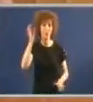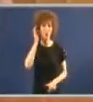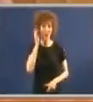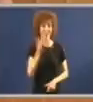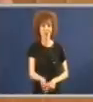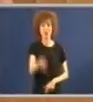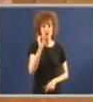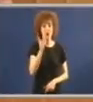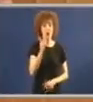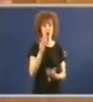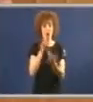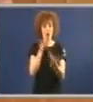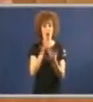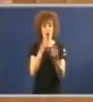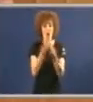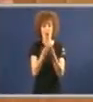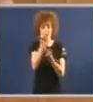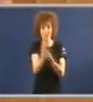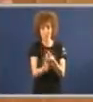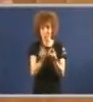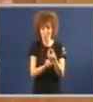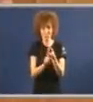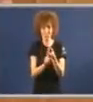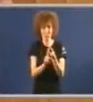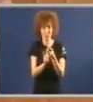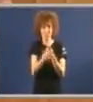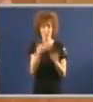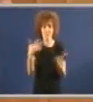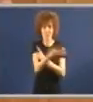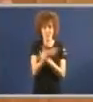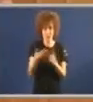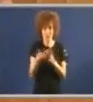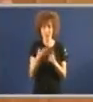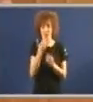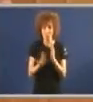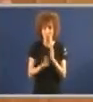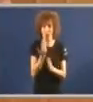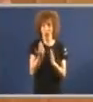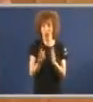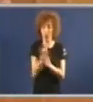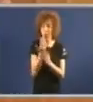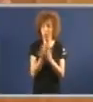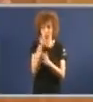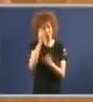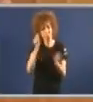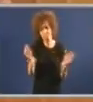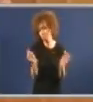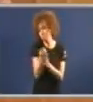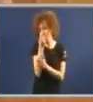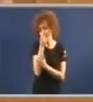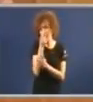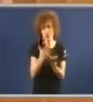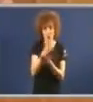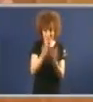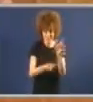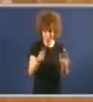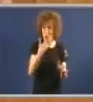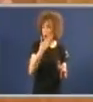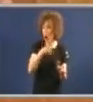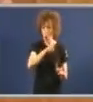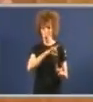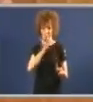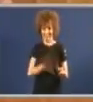se interrelacionan co seu propio agresor. É o día a día de pequenos núcleos de poboación onde todo o mundo se coñece e onde